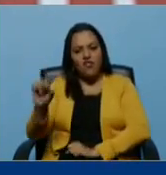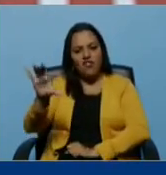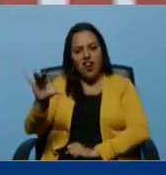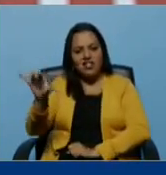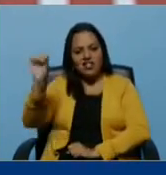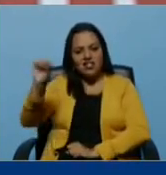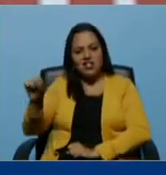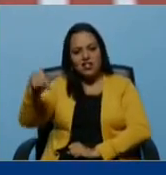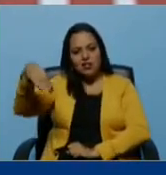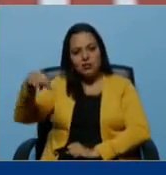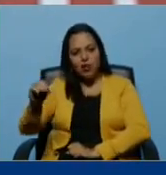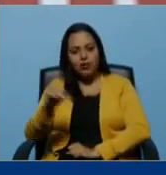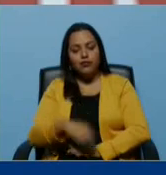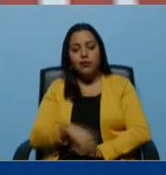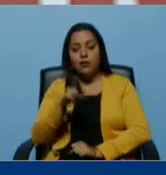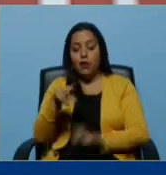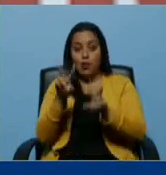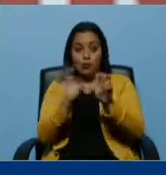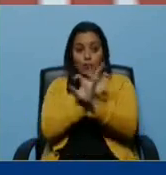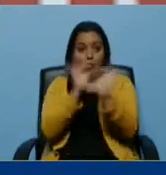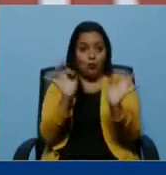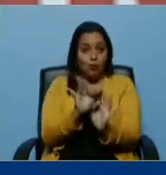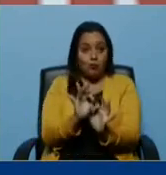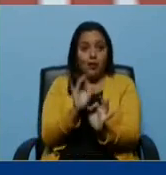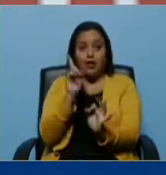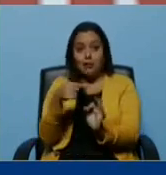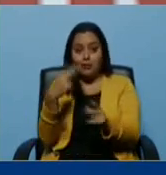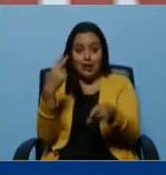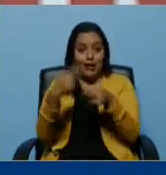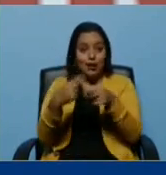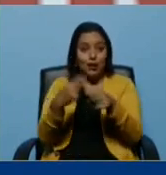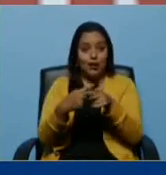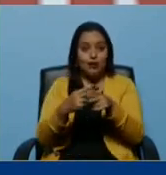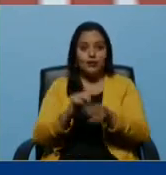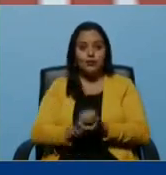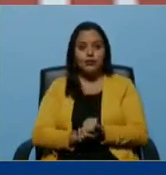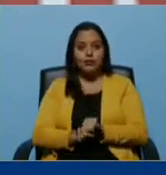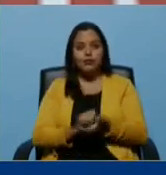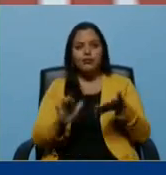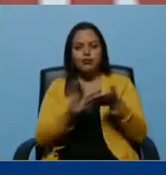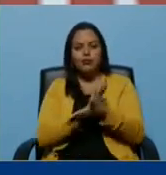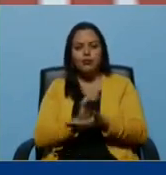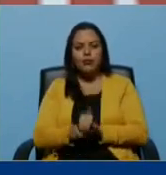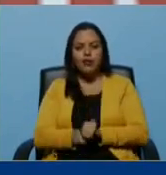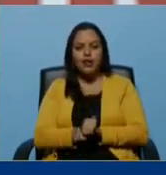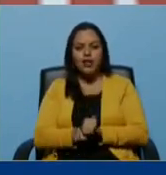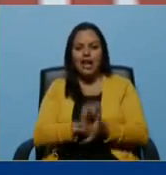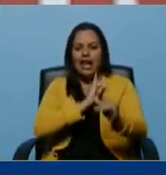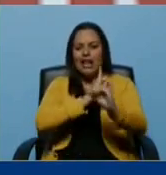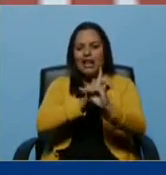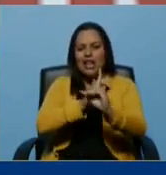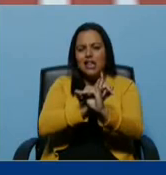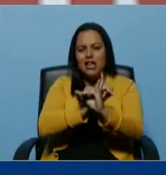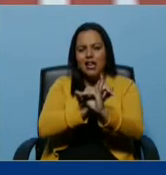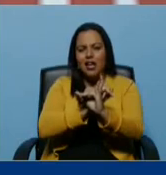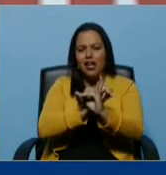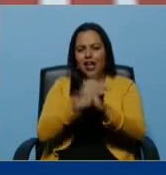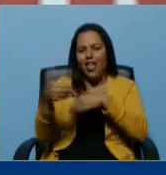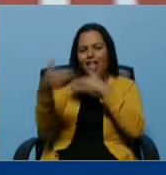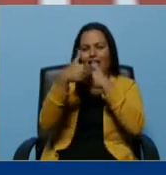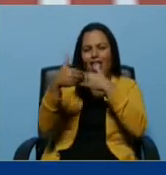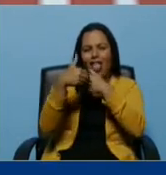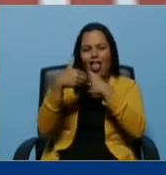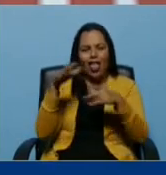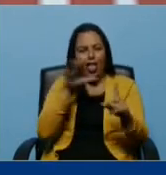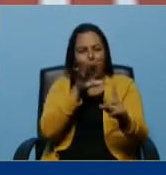elemento muy novedoso y muy peligroso del ciberfascismo, usted mencionó en la reunión del